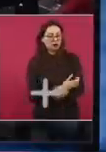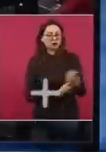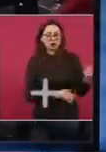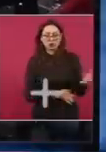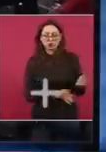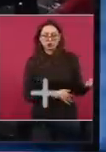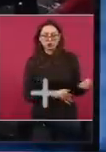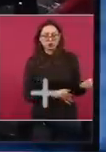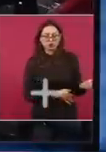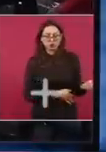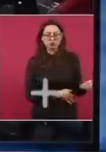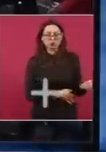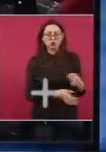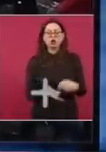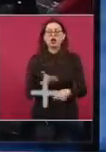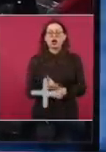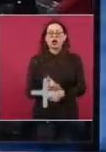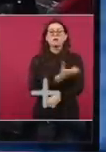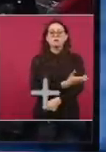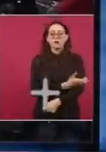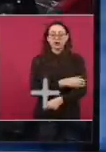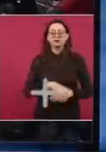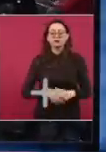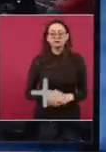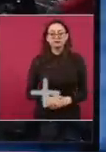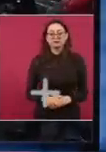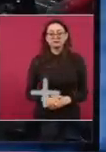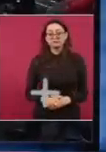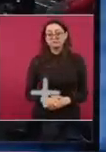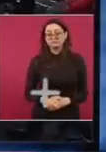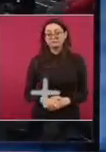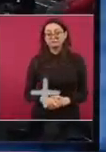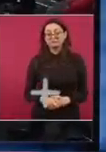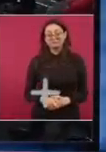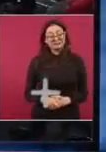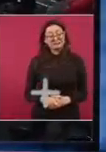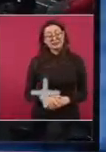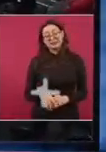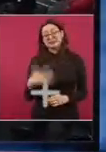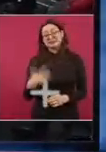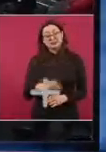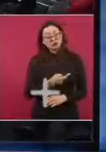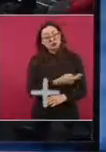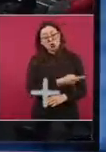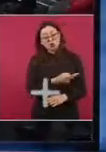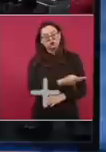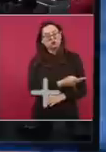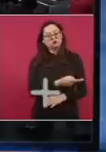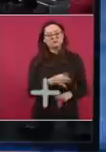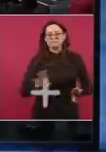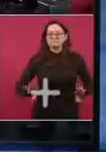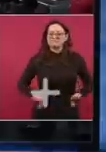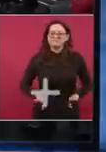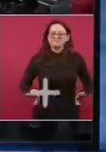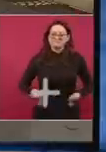son dos servidores públicos de primera.